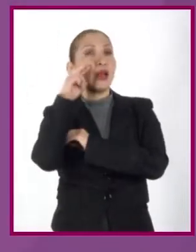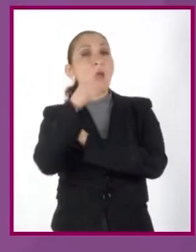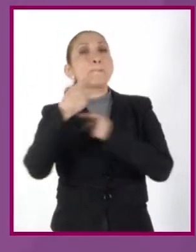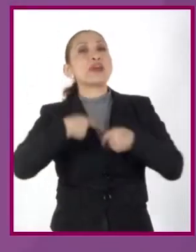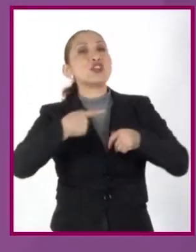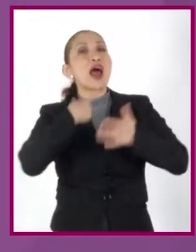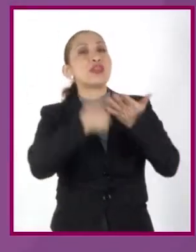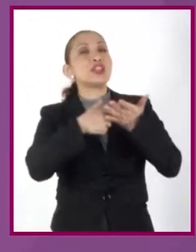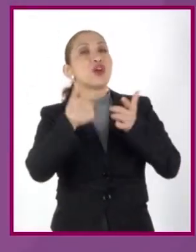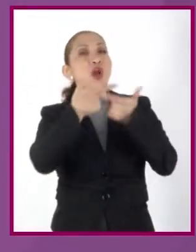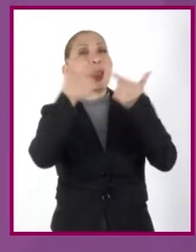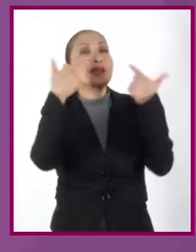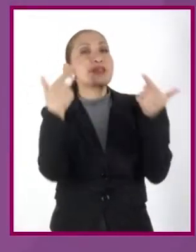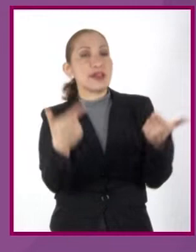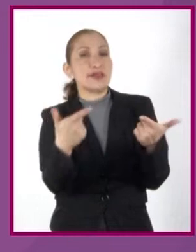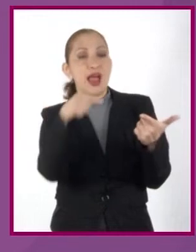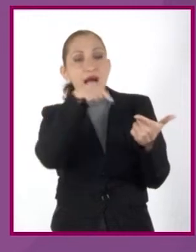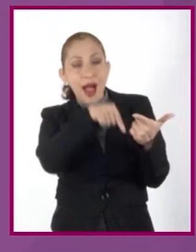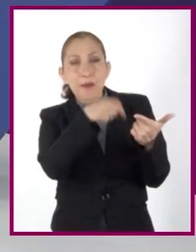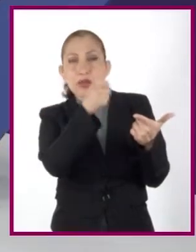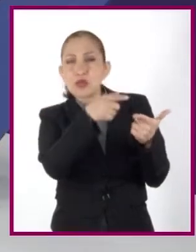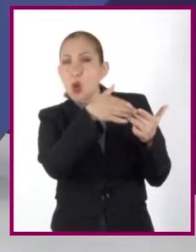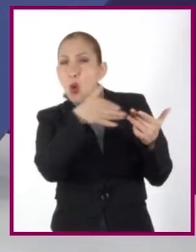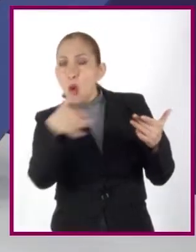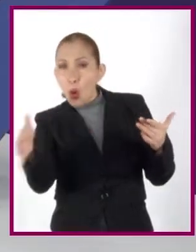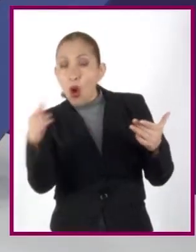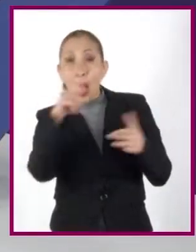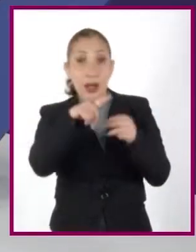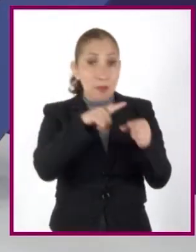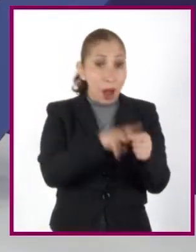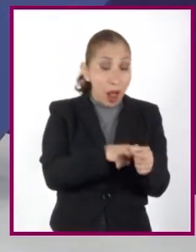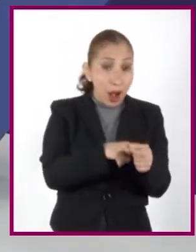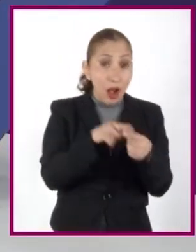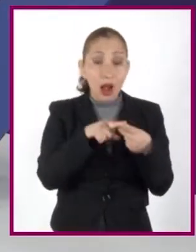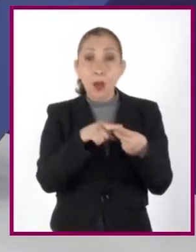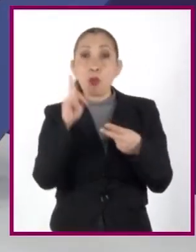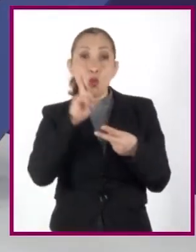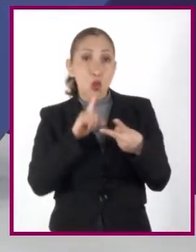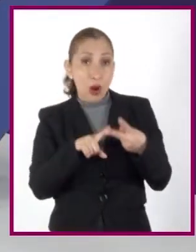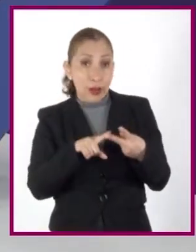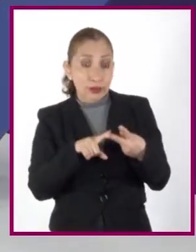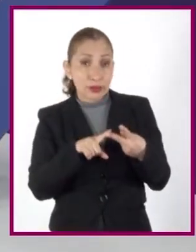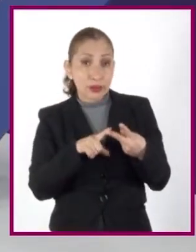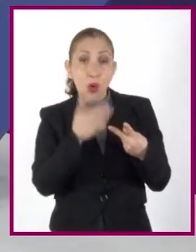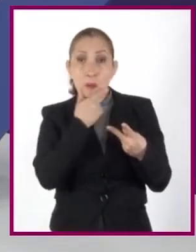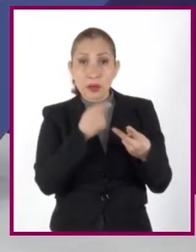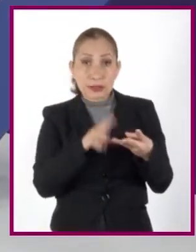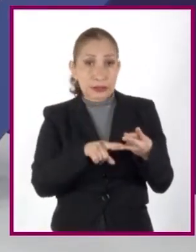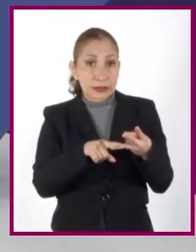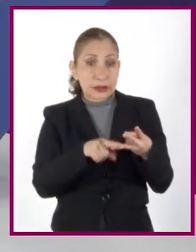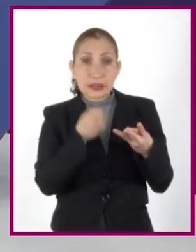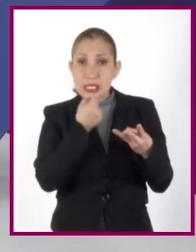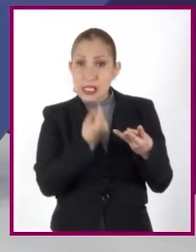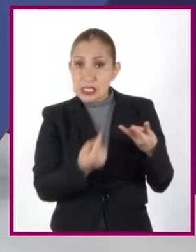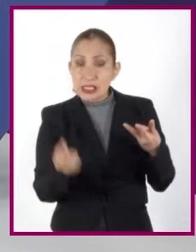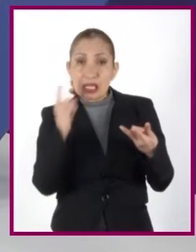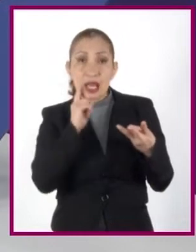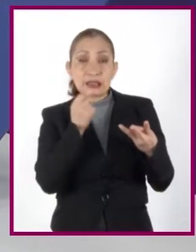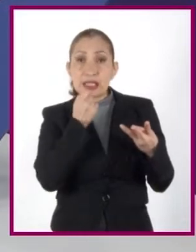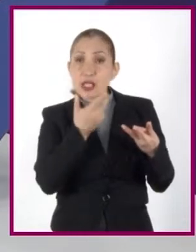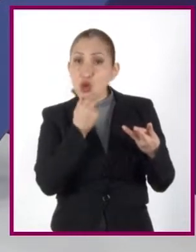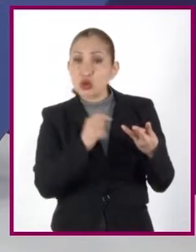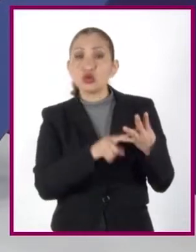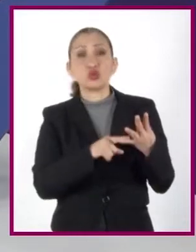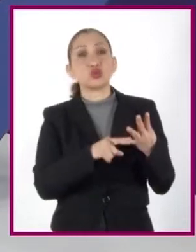a los personajes que intervienen en la leyenda: animales, mujeres, hombres, niñas,